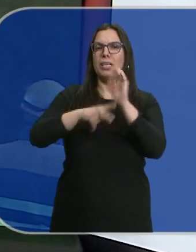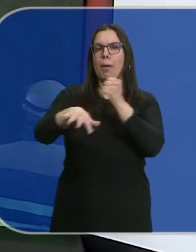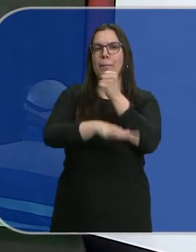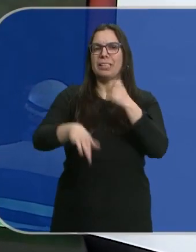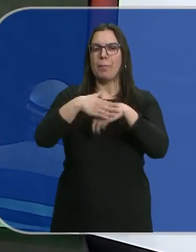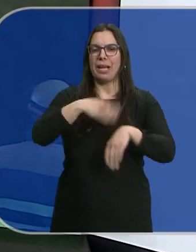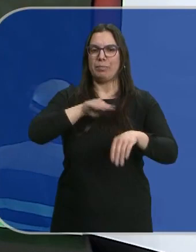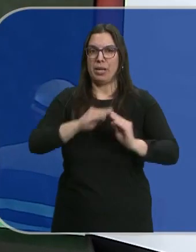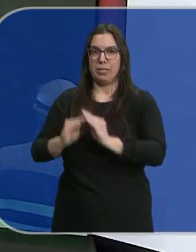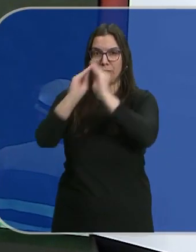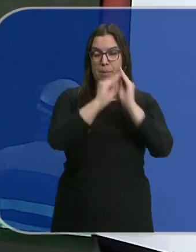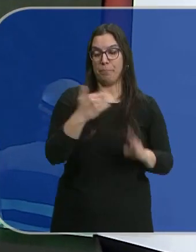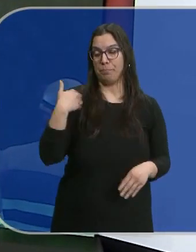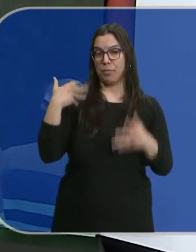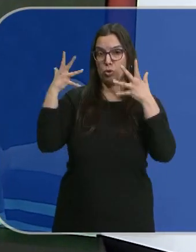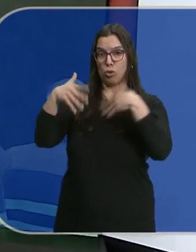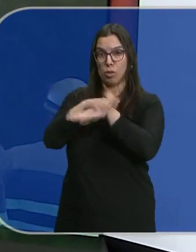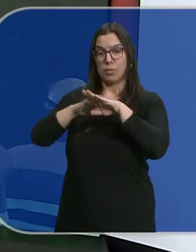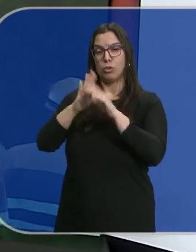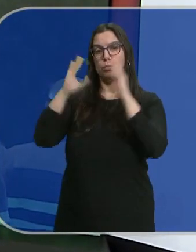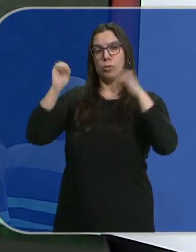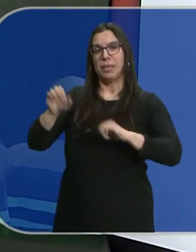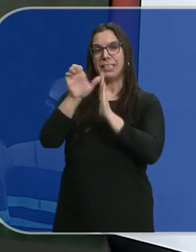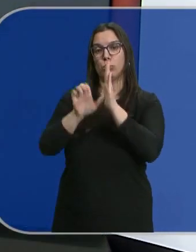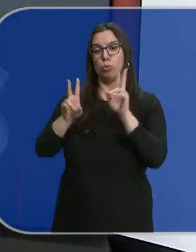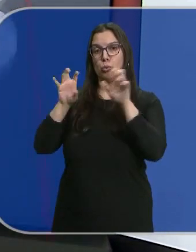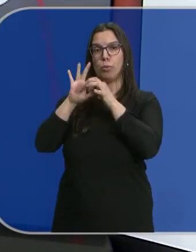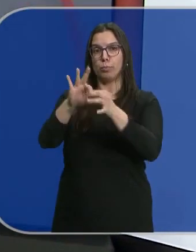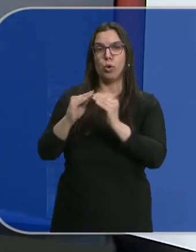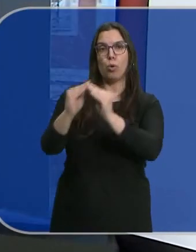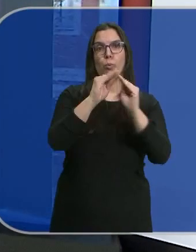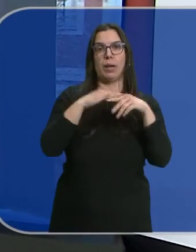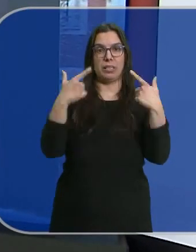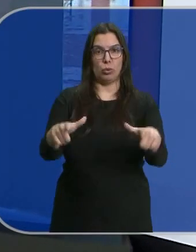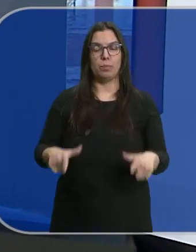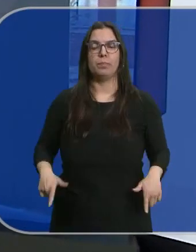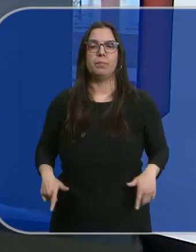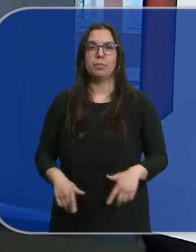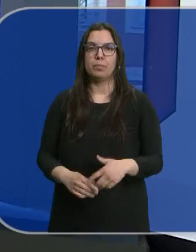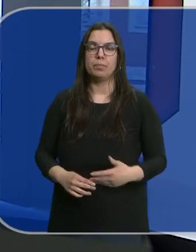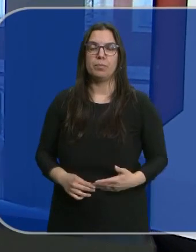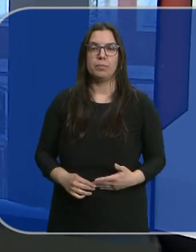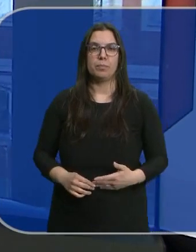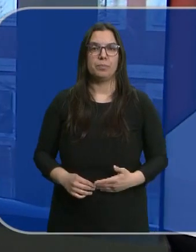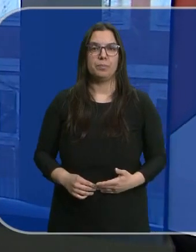Y hace unos minutos, en el Consejo de Ministros, se ha aprobado ese nuevo estatuto común para el sector. Sergio García.